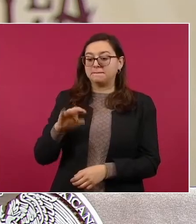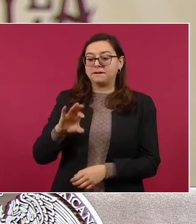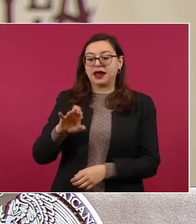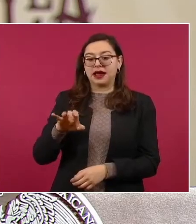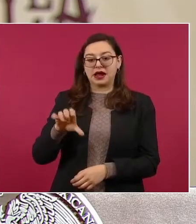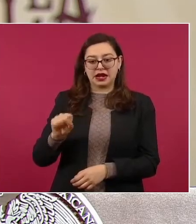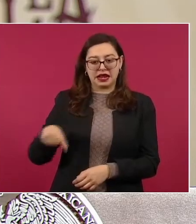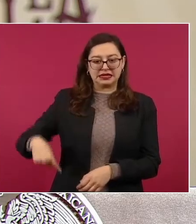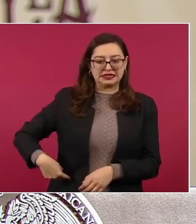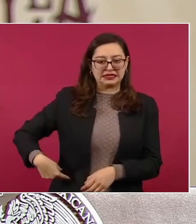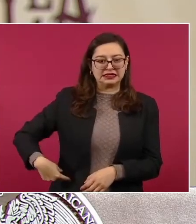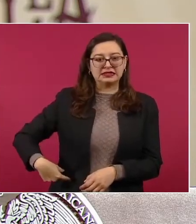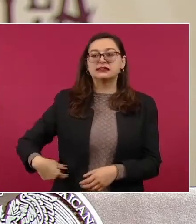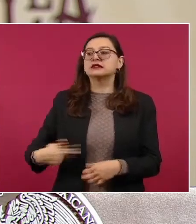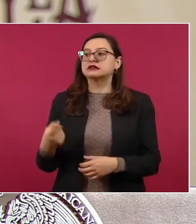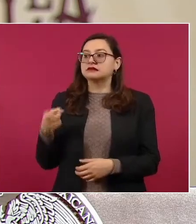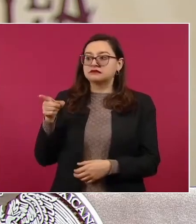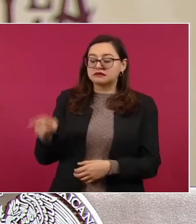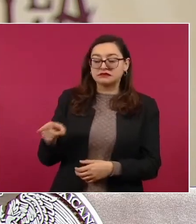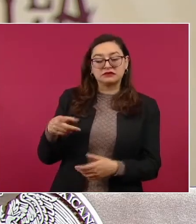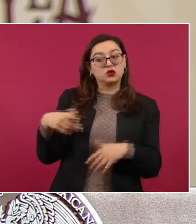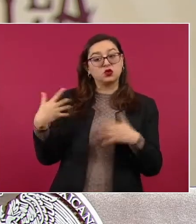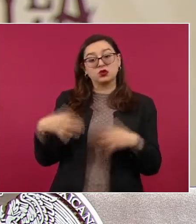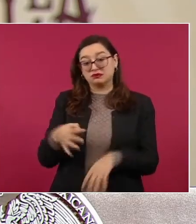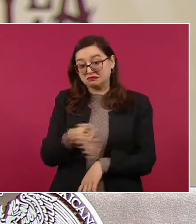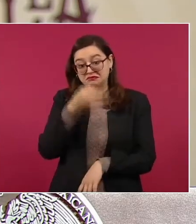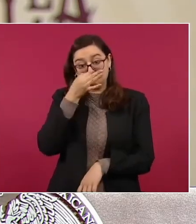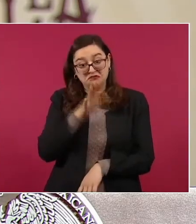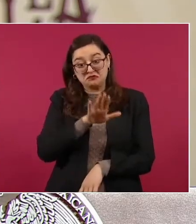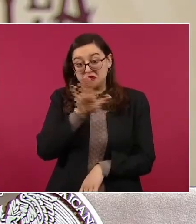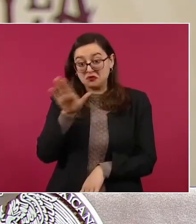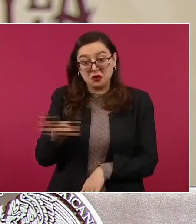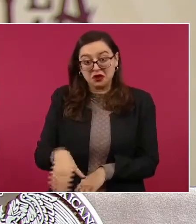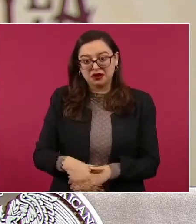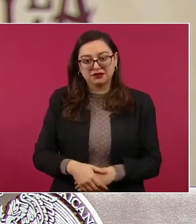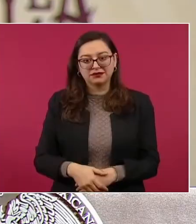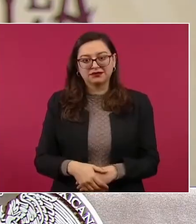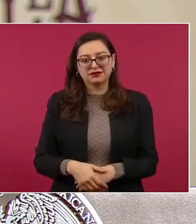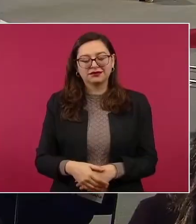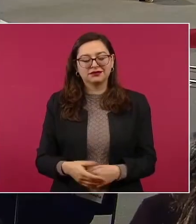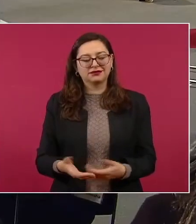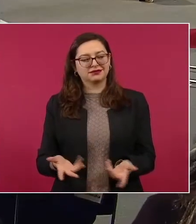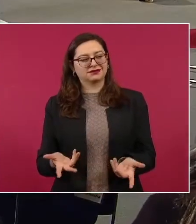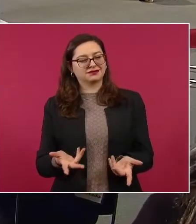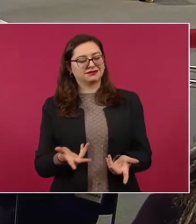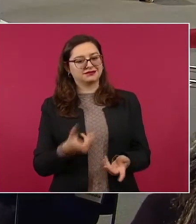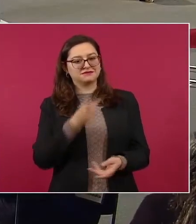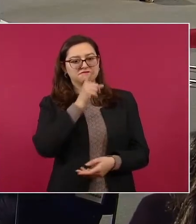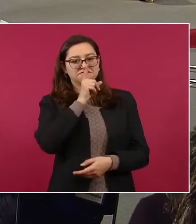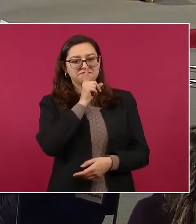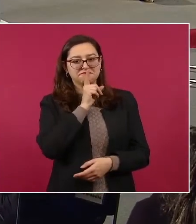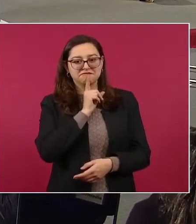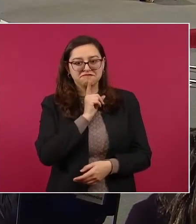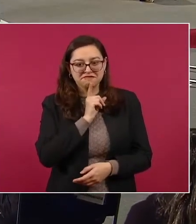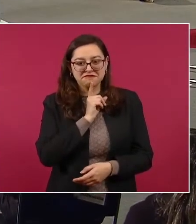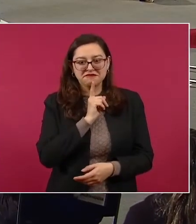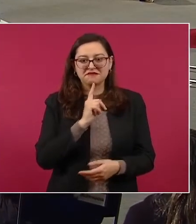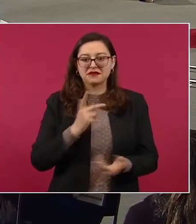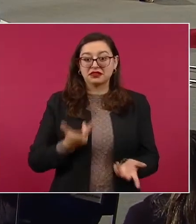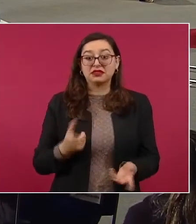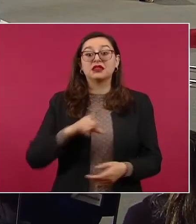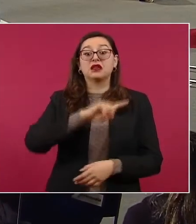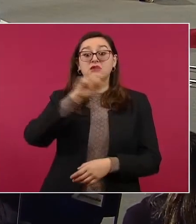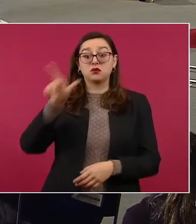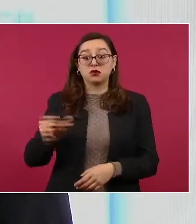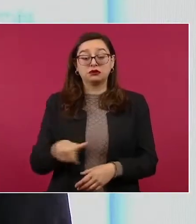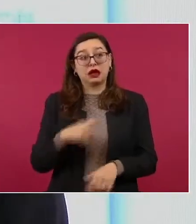falso. Luego en las redes sociales como Twitter se viralizó la mentira de que el fiscal habría fallecido en Estados Unidos a